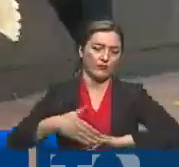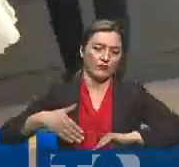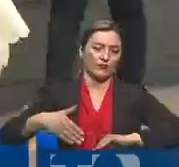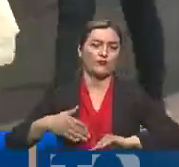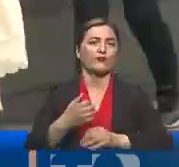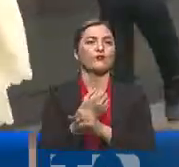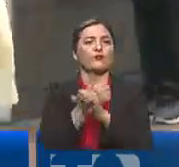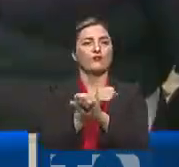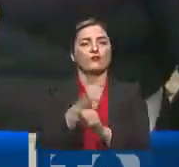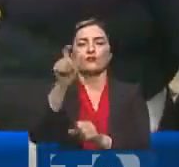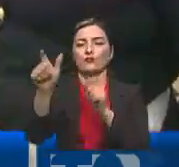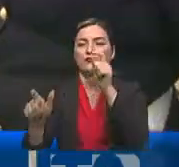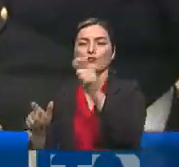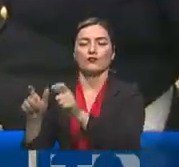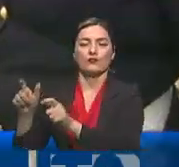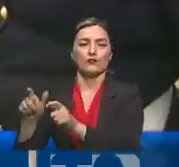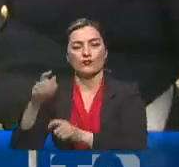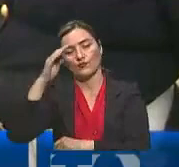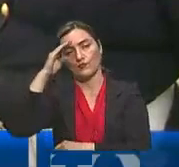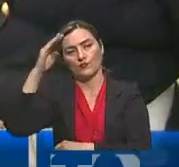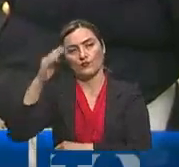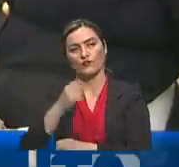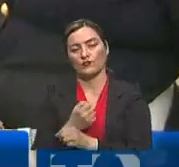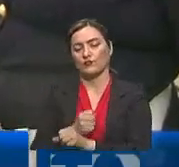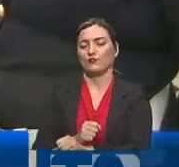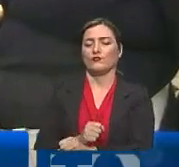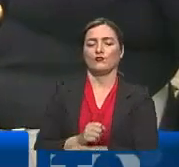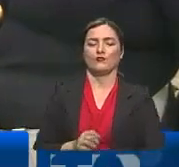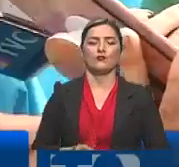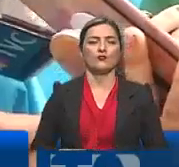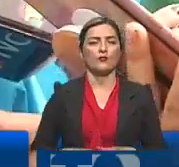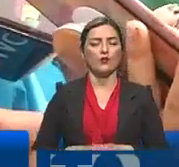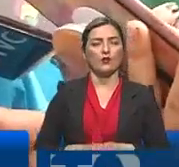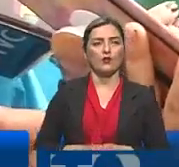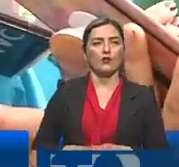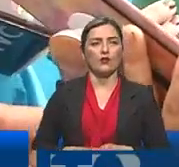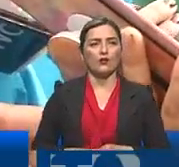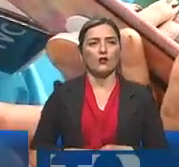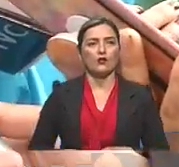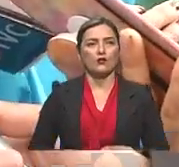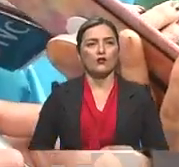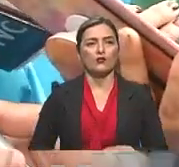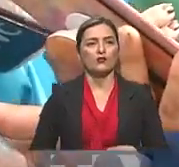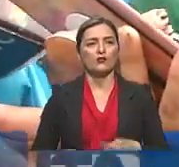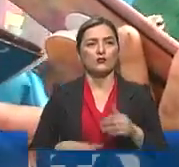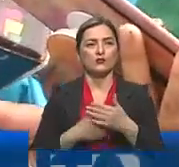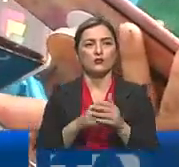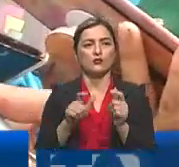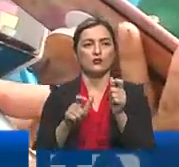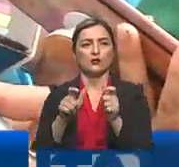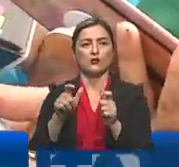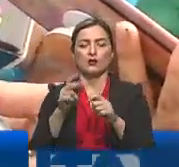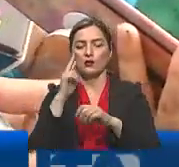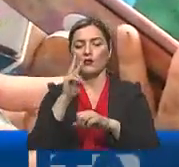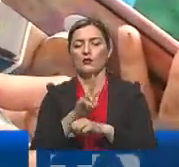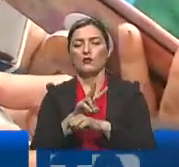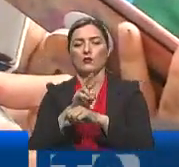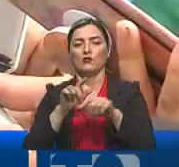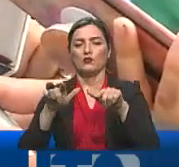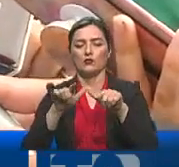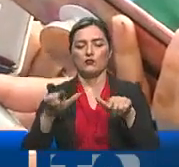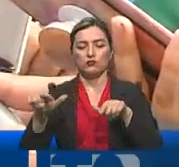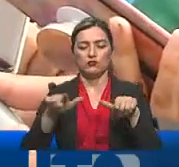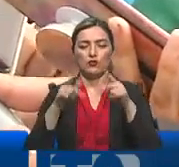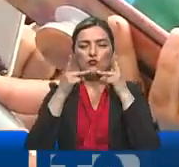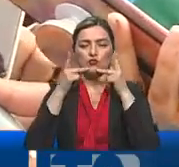y para defender la integridad de los agentes que realizan esta labor verificar que todas las personas hagamos buen uso del espacio público